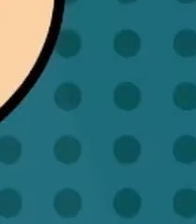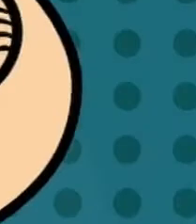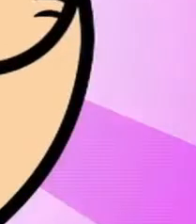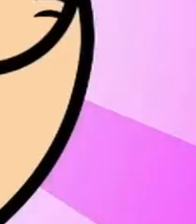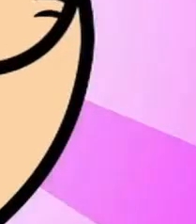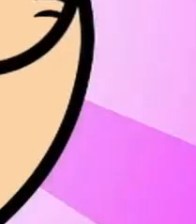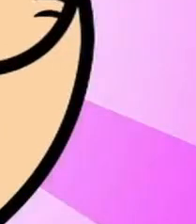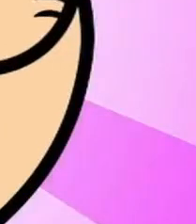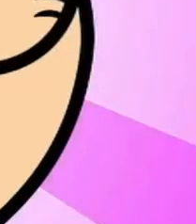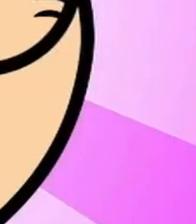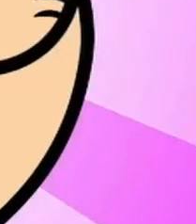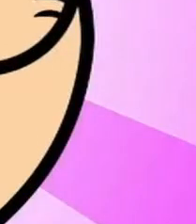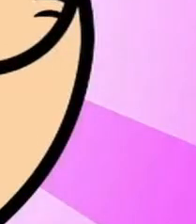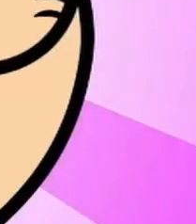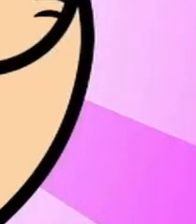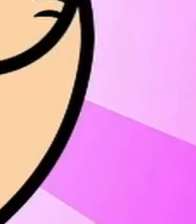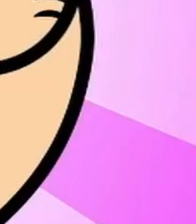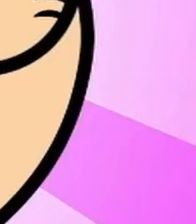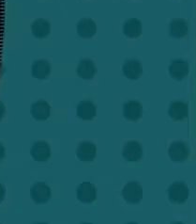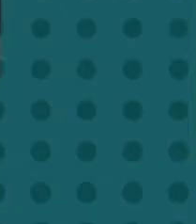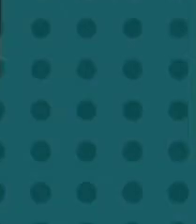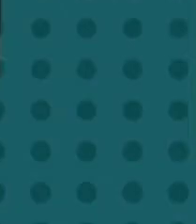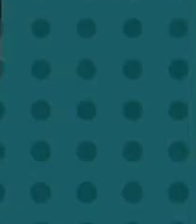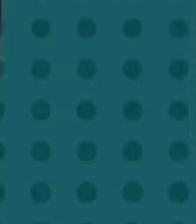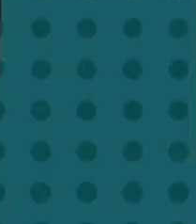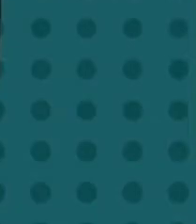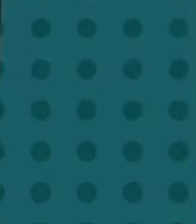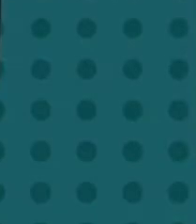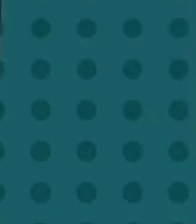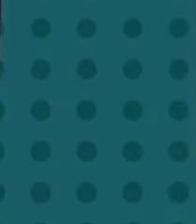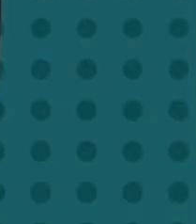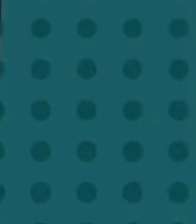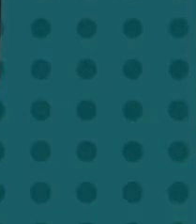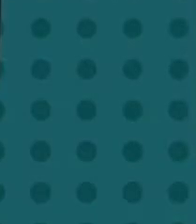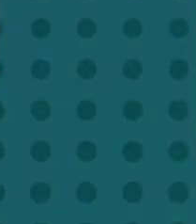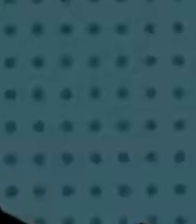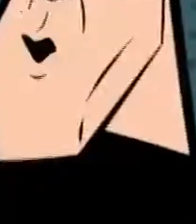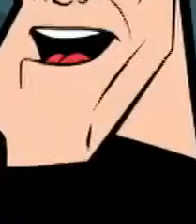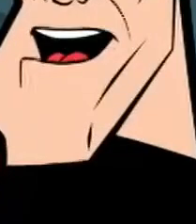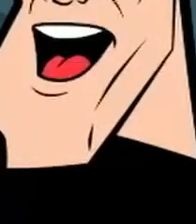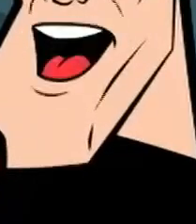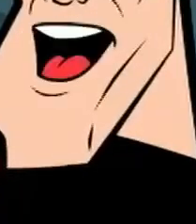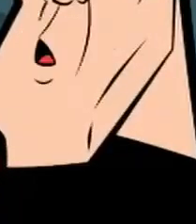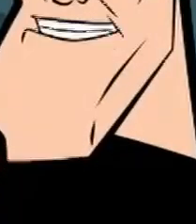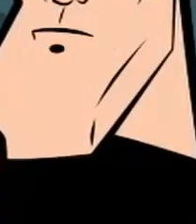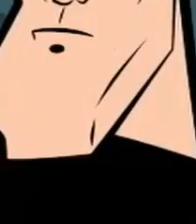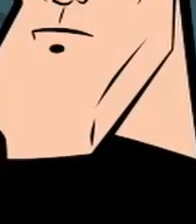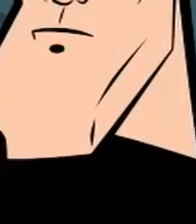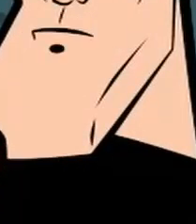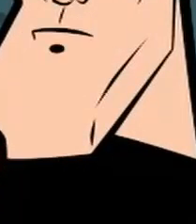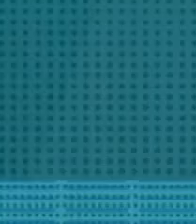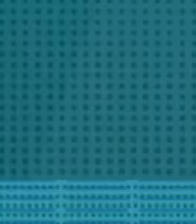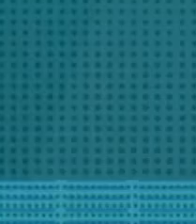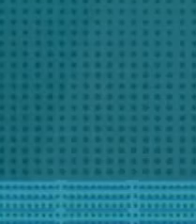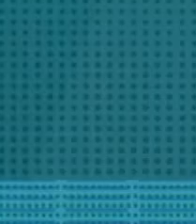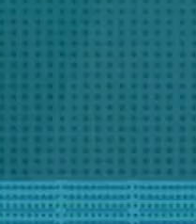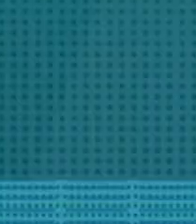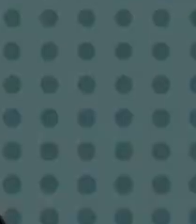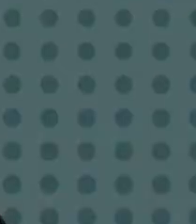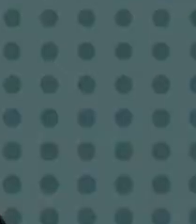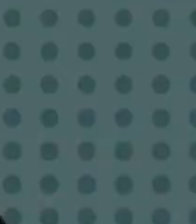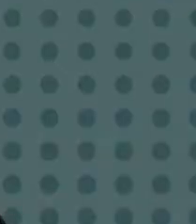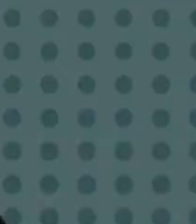honores. ¡Chaparrita, que van a invadir tu país! No pueden invadir a mi país de esa manera. Yunque, atrápalos.